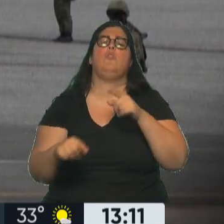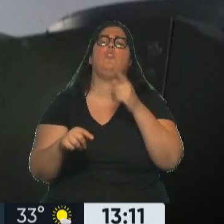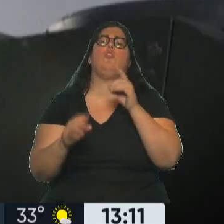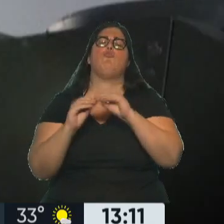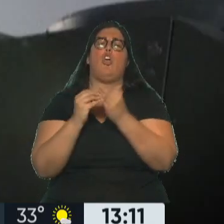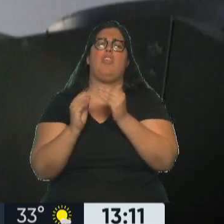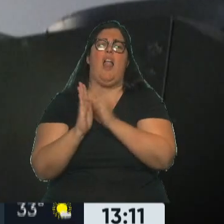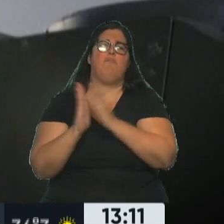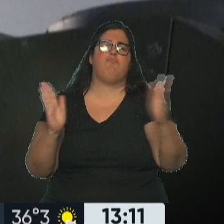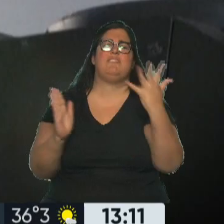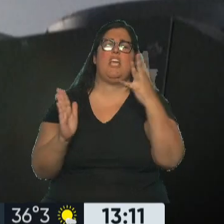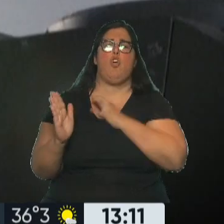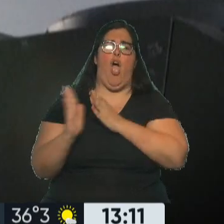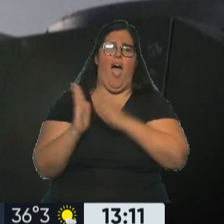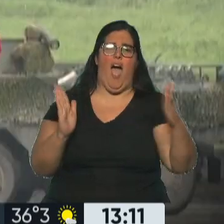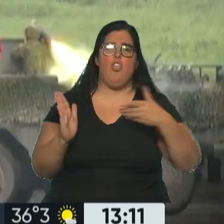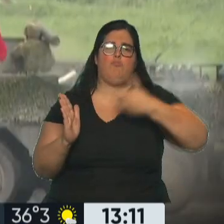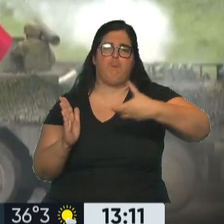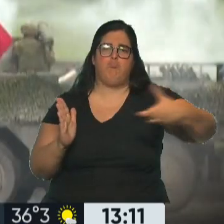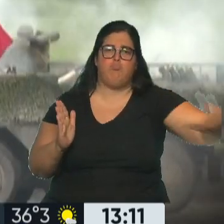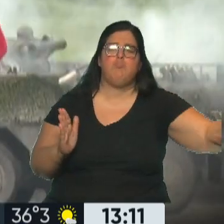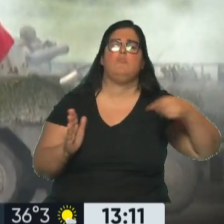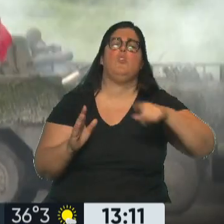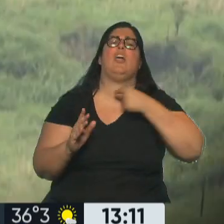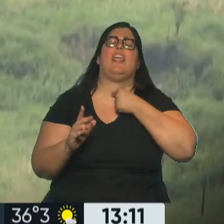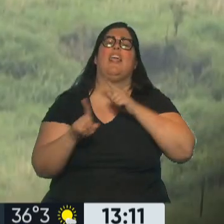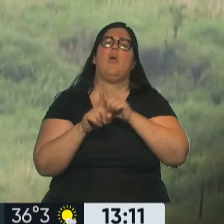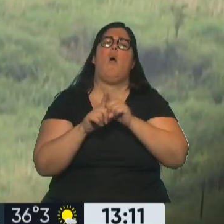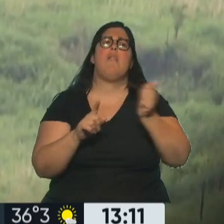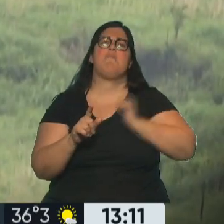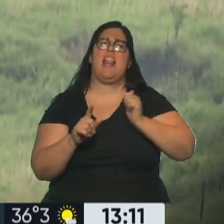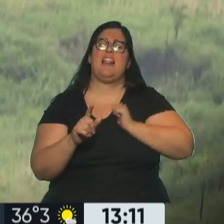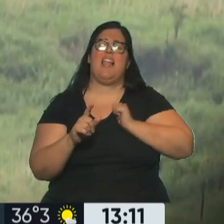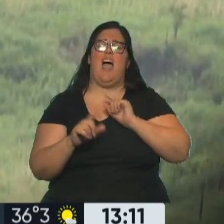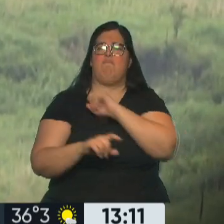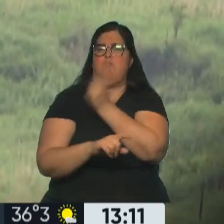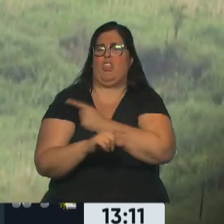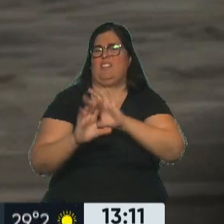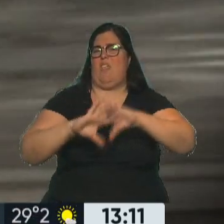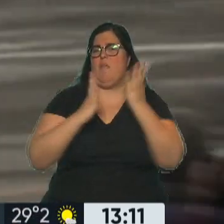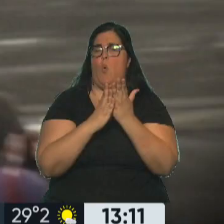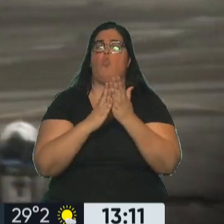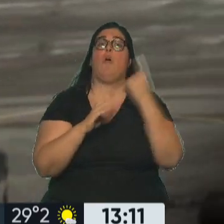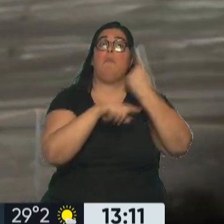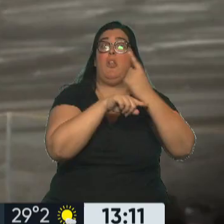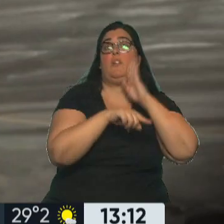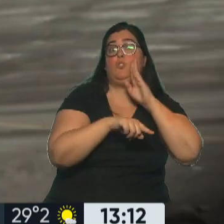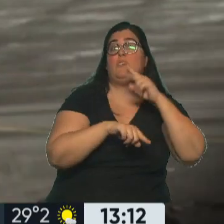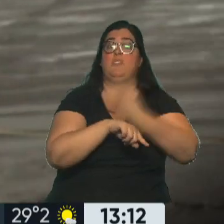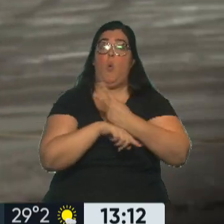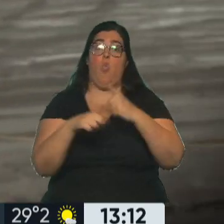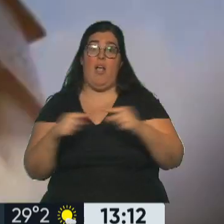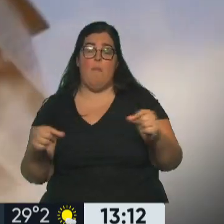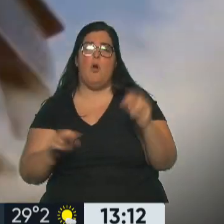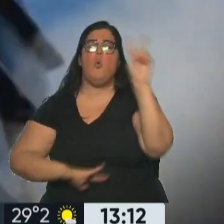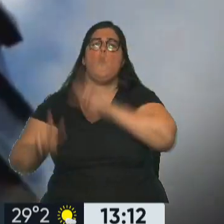años y pasará a ser el tercer mayor presupuesto militar global, detrás de los Estados Unidos y China, con el objetivo principal de dotarlo de una